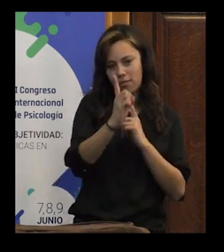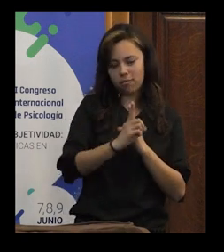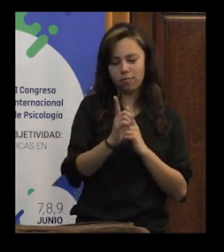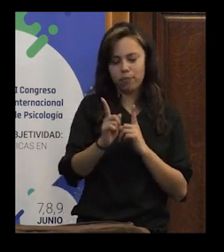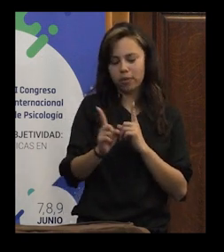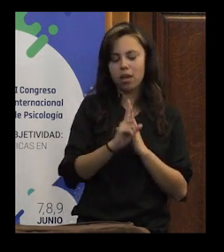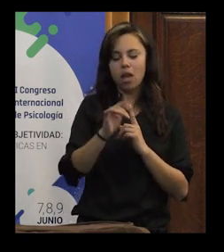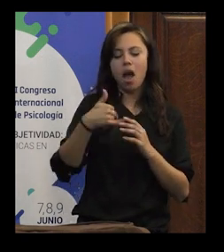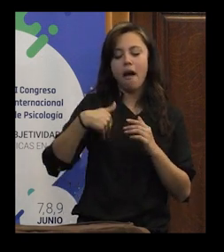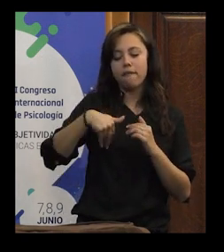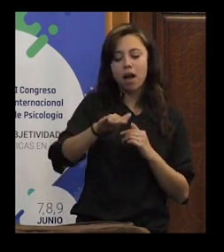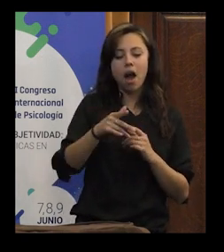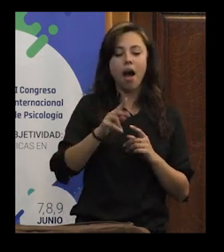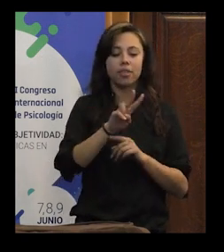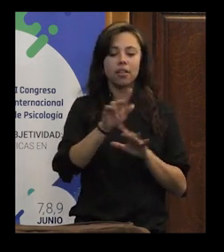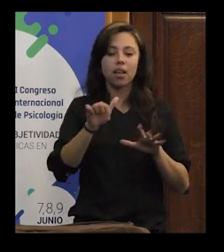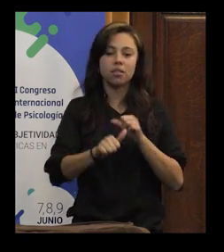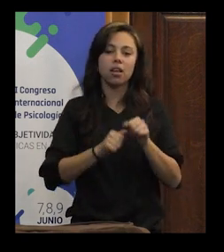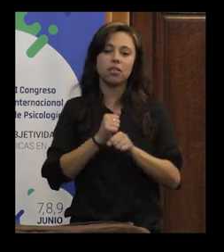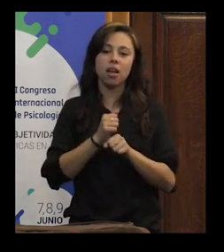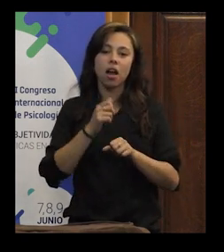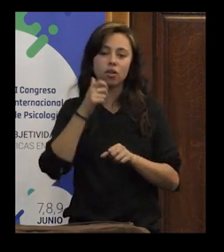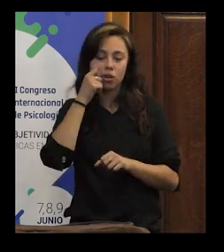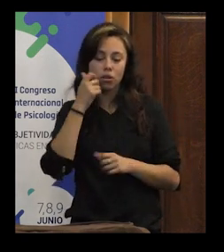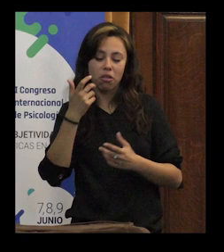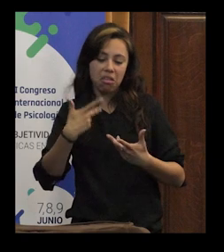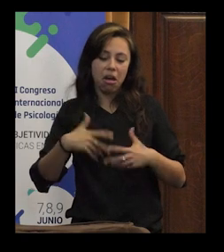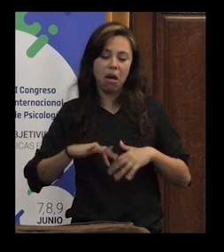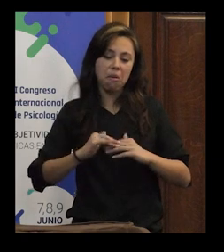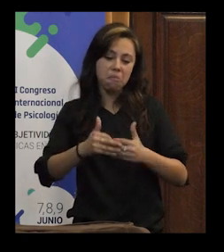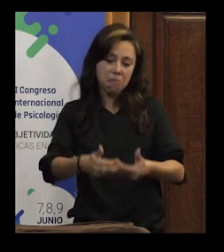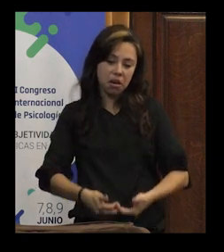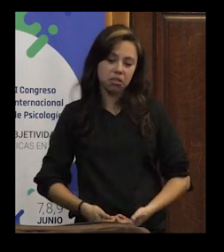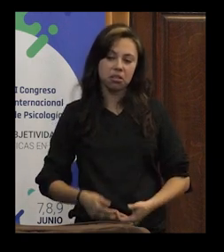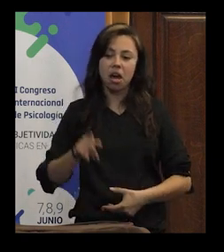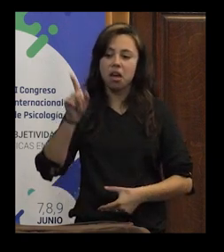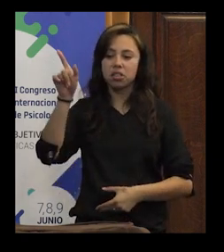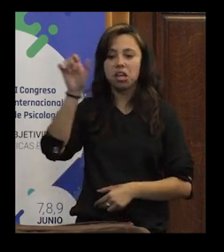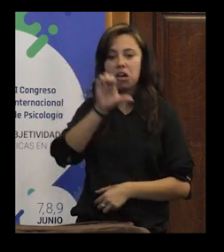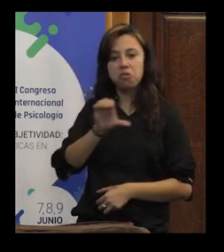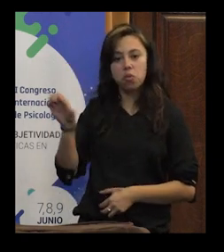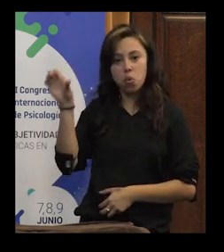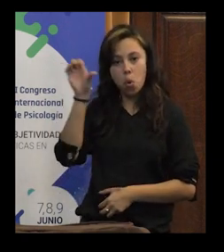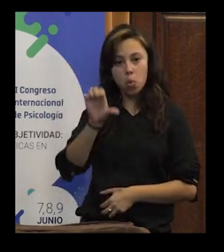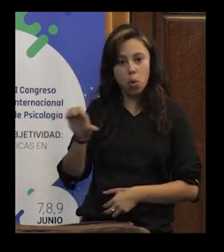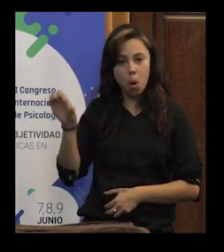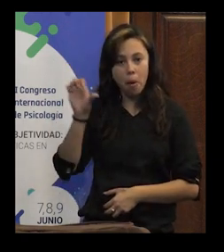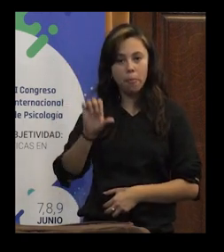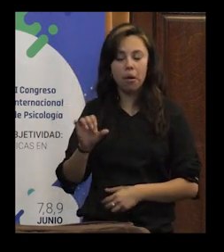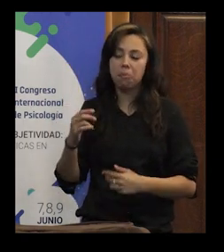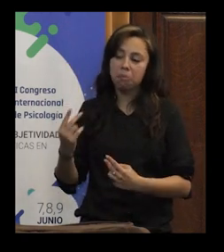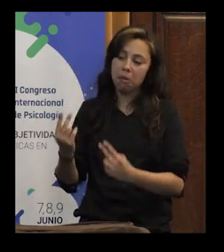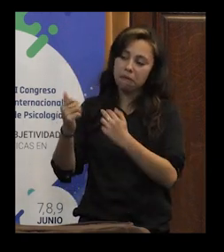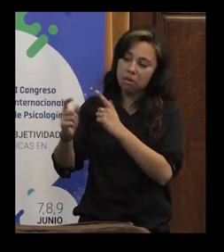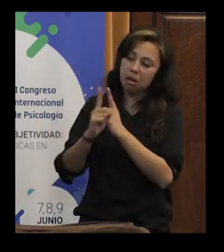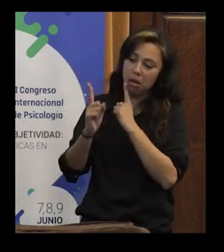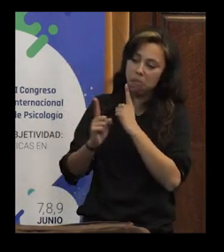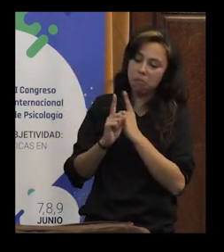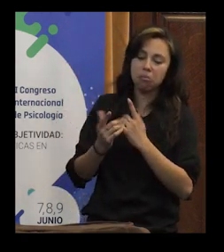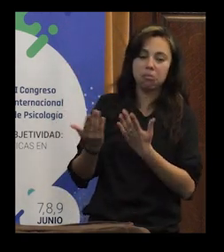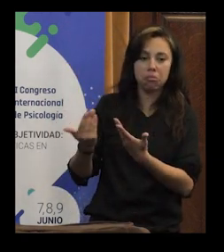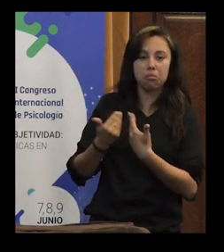comité nacional de expertos de los Países Bajos, donde vivo, examinó las estadísticas